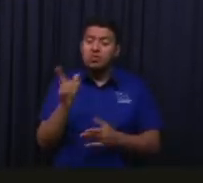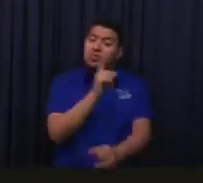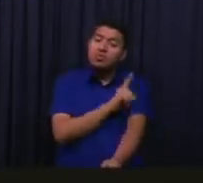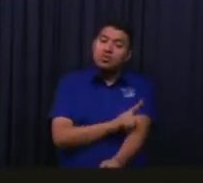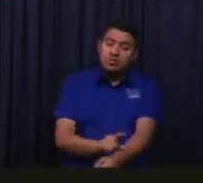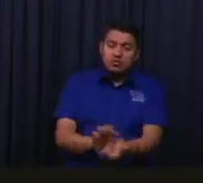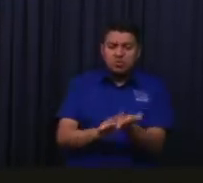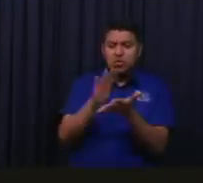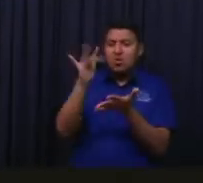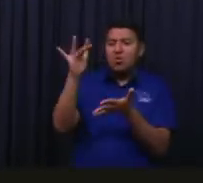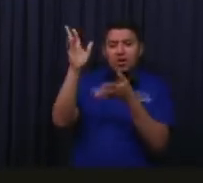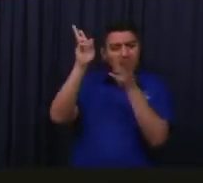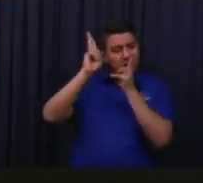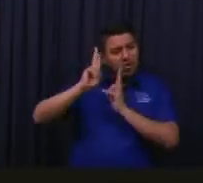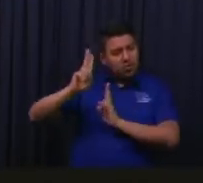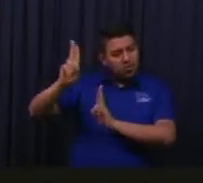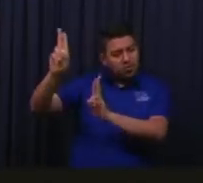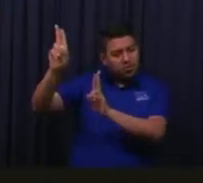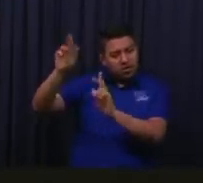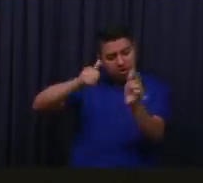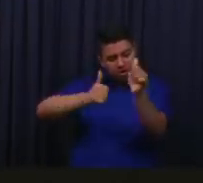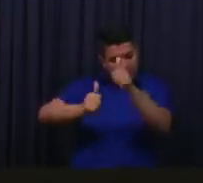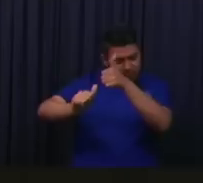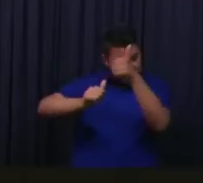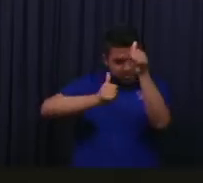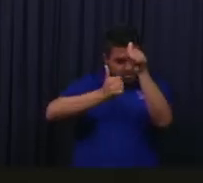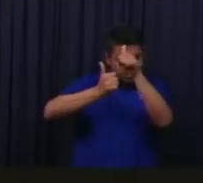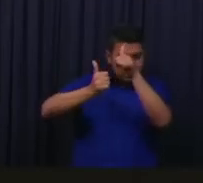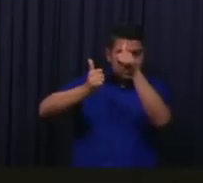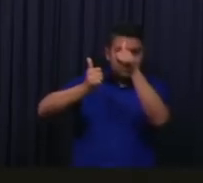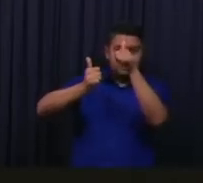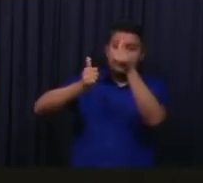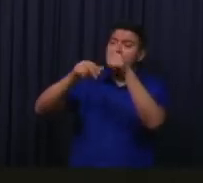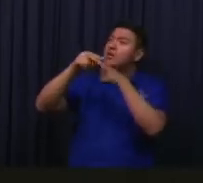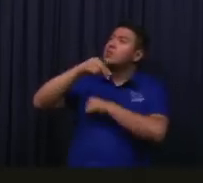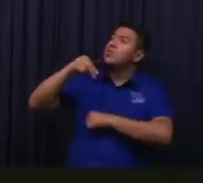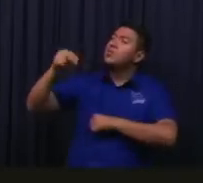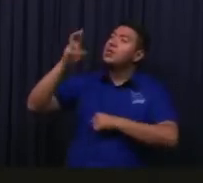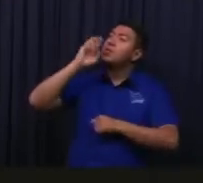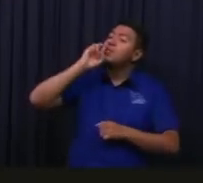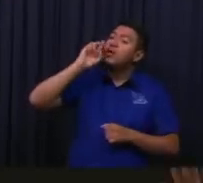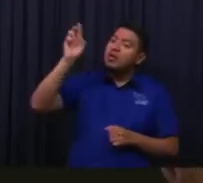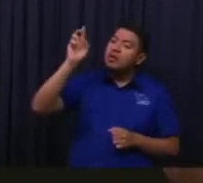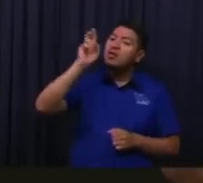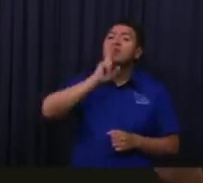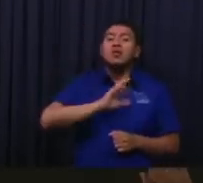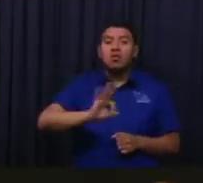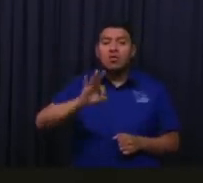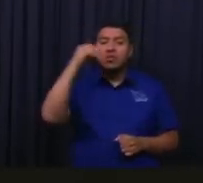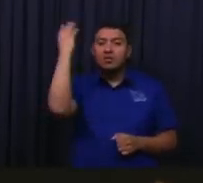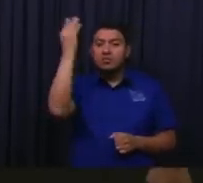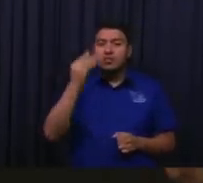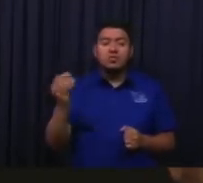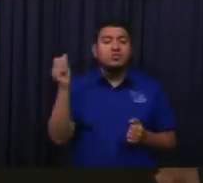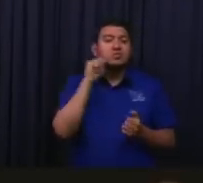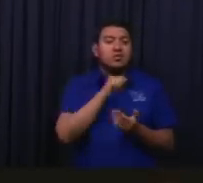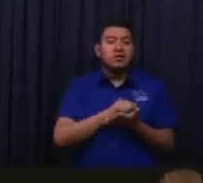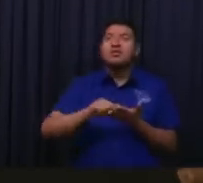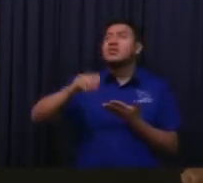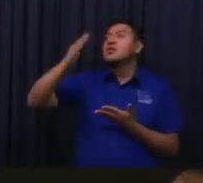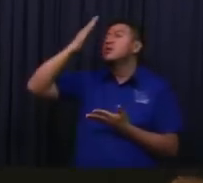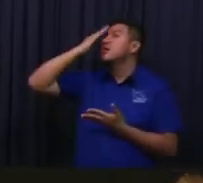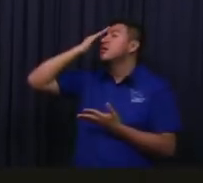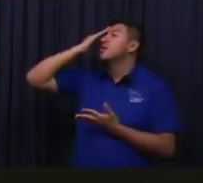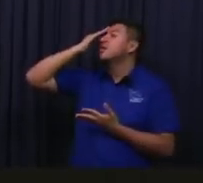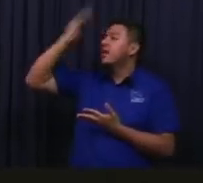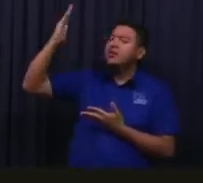la gloria, la honra y la alabanza. En el nombre del Padre, del Hijo y del Espíritu Santo te damos